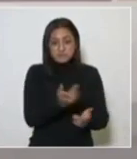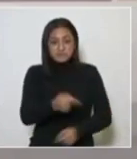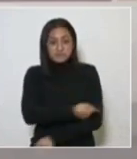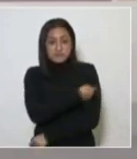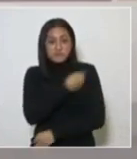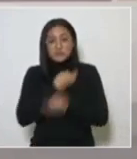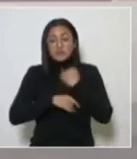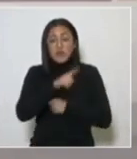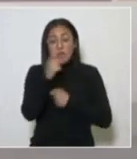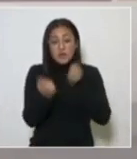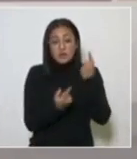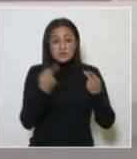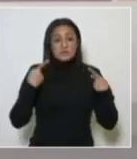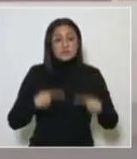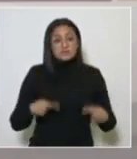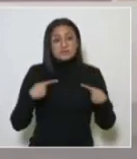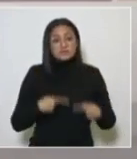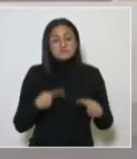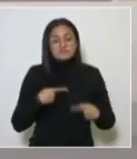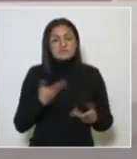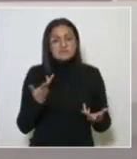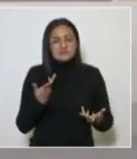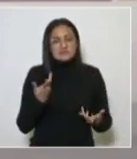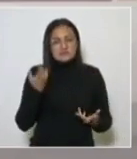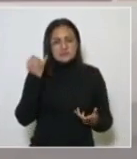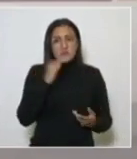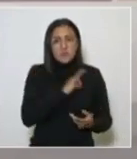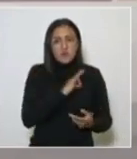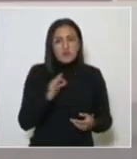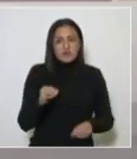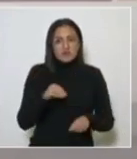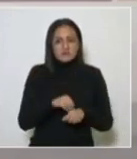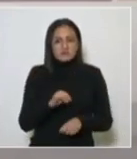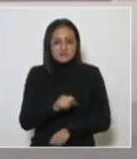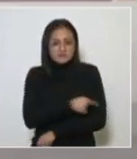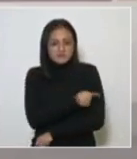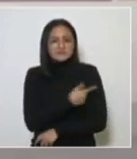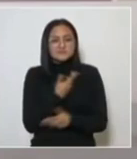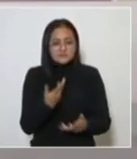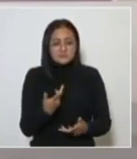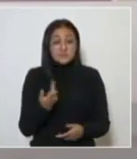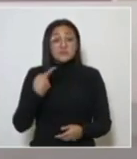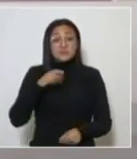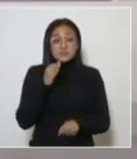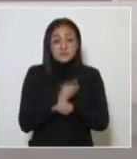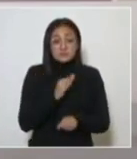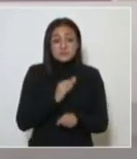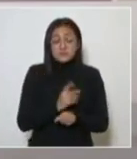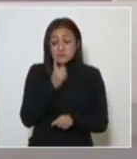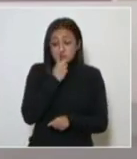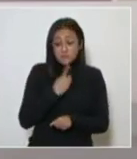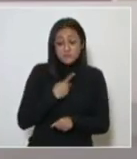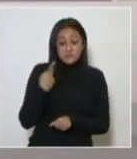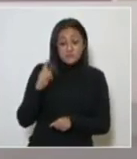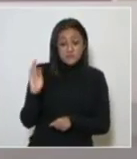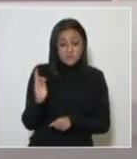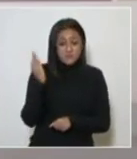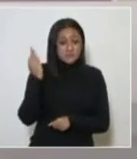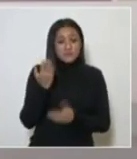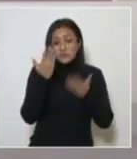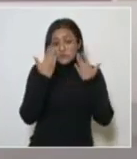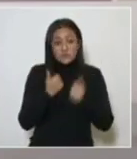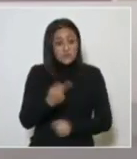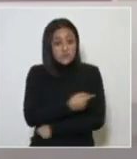de todos aquellos que hayan cambiado de opinión y ya quieren vacunarse. Por el momento nos comenta la Federación que no